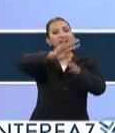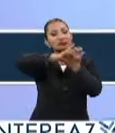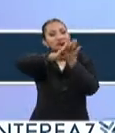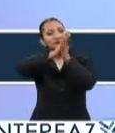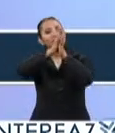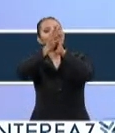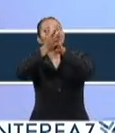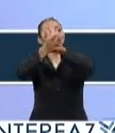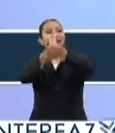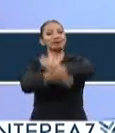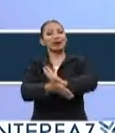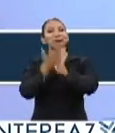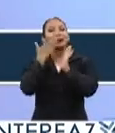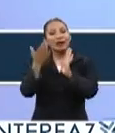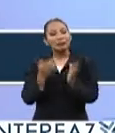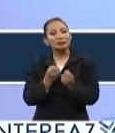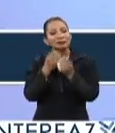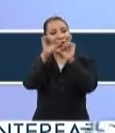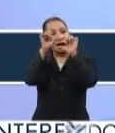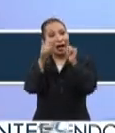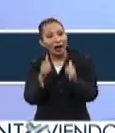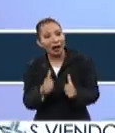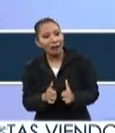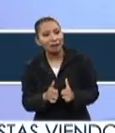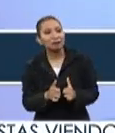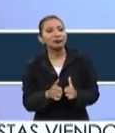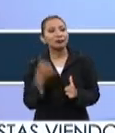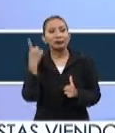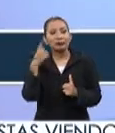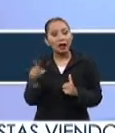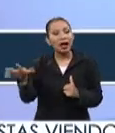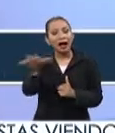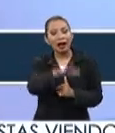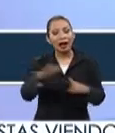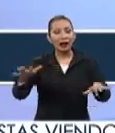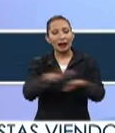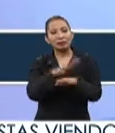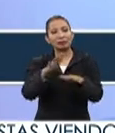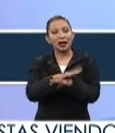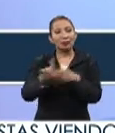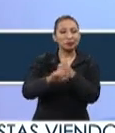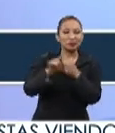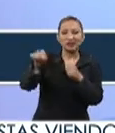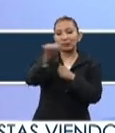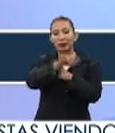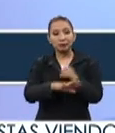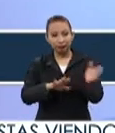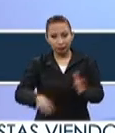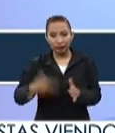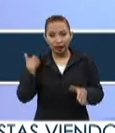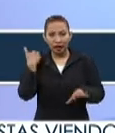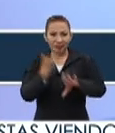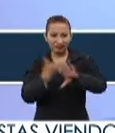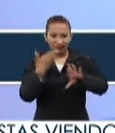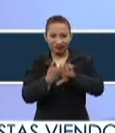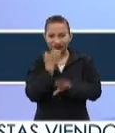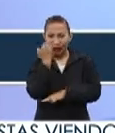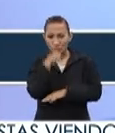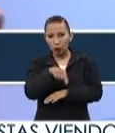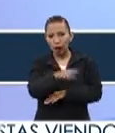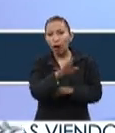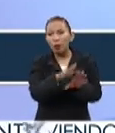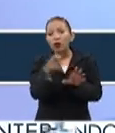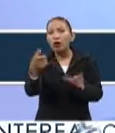alternativa y que las expresiones artísticas. Exacto. Para revertir este tipo de problemas. El acoso escolar, ¿cómo lo